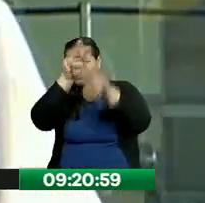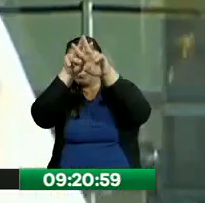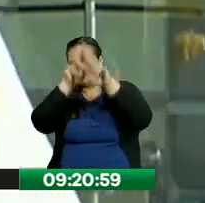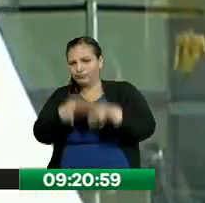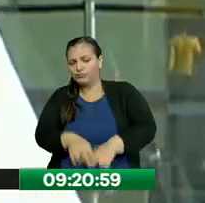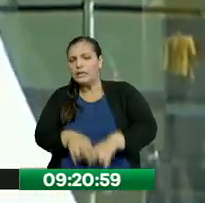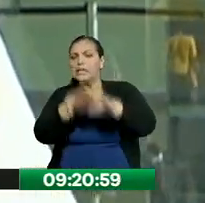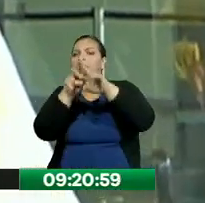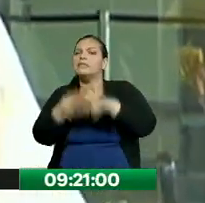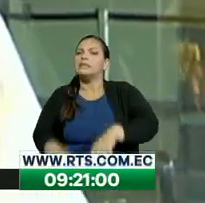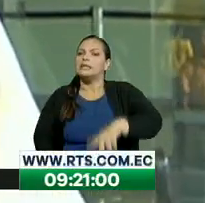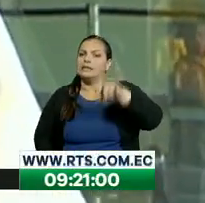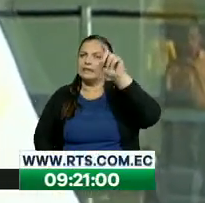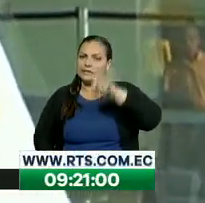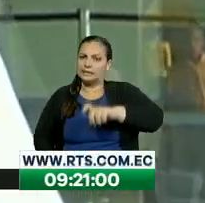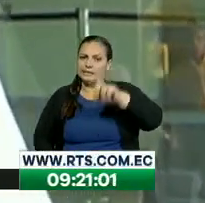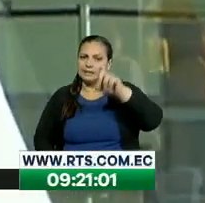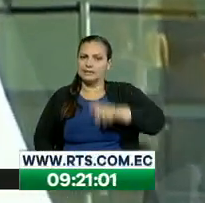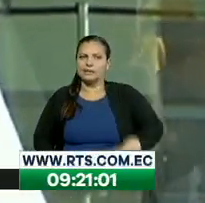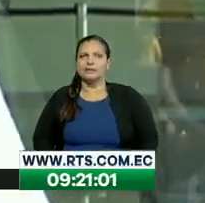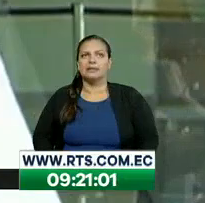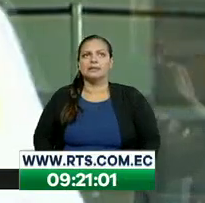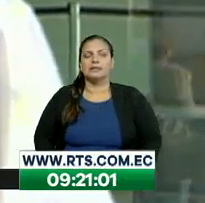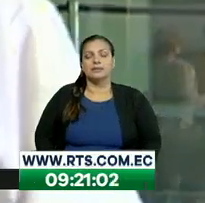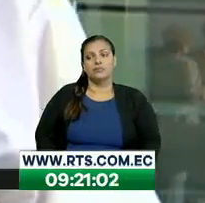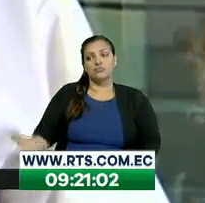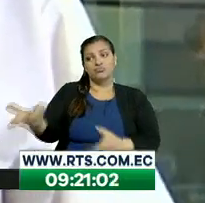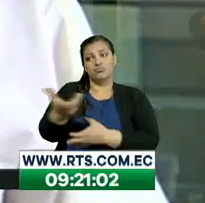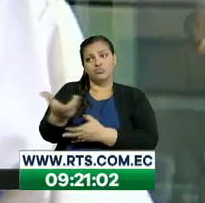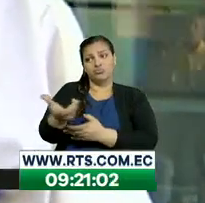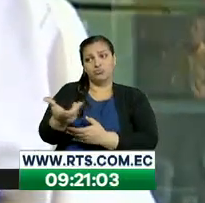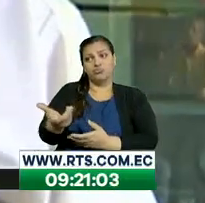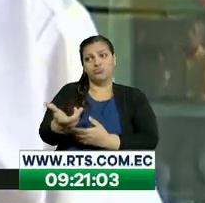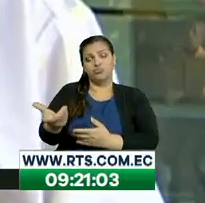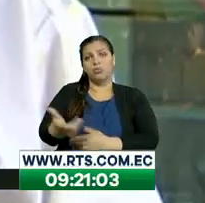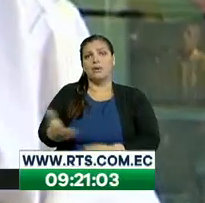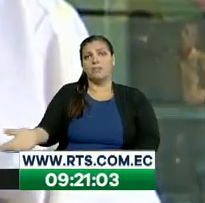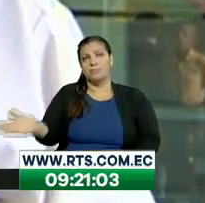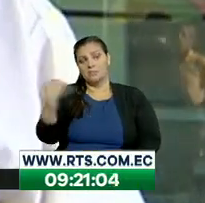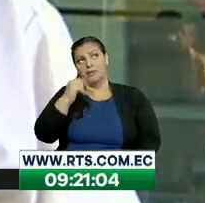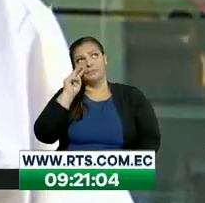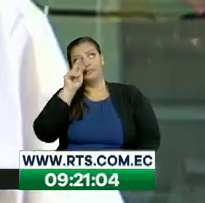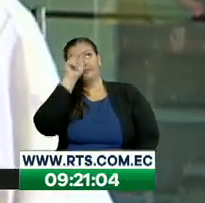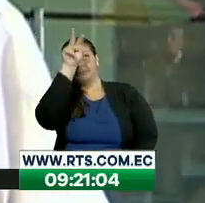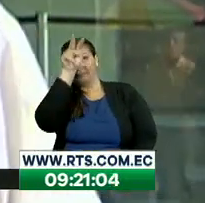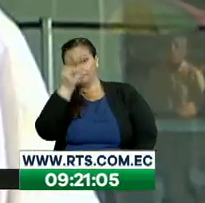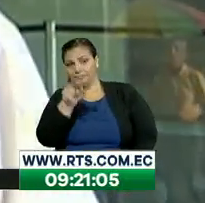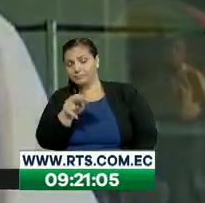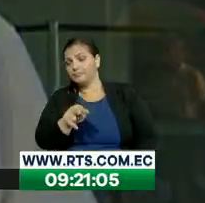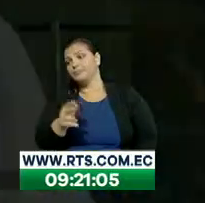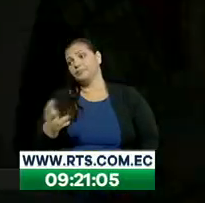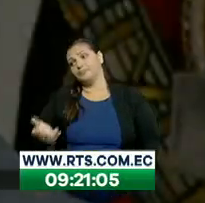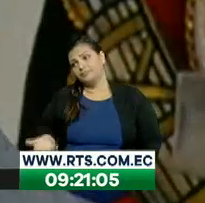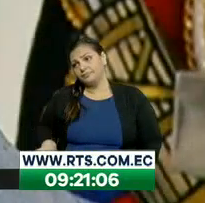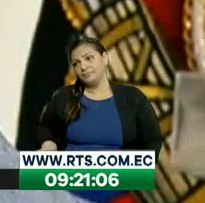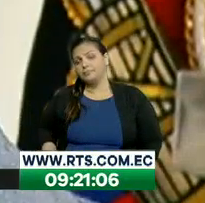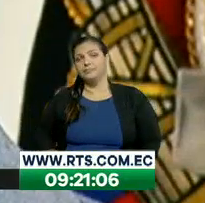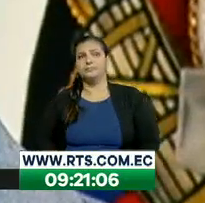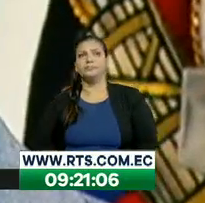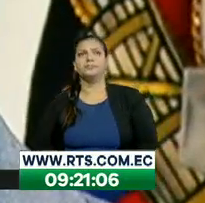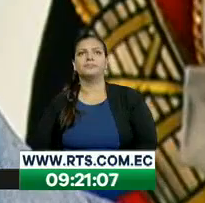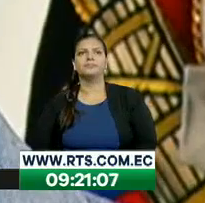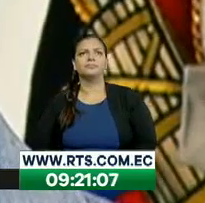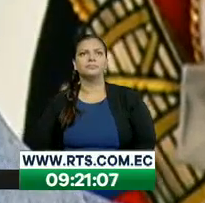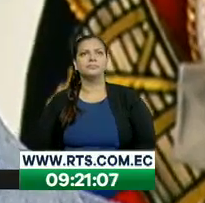tienen que revisar el departamento ya del cuerpo de bomberos, ¿verdad? La seguridad de los usuarios de aquí.